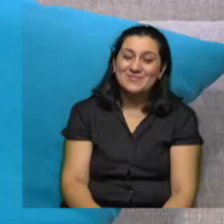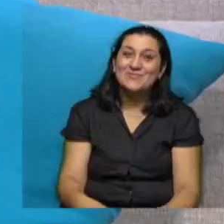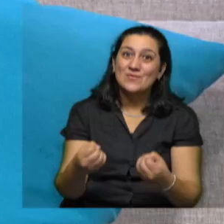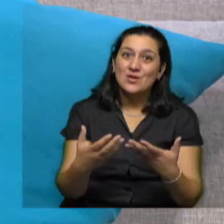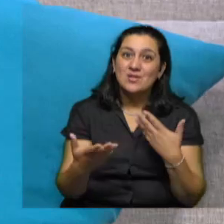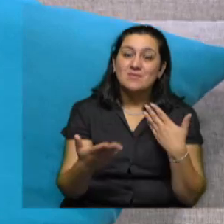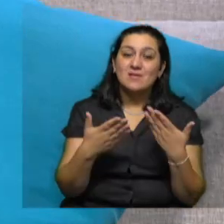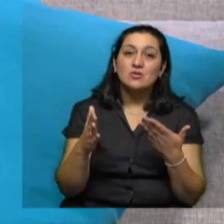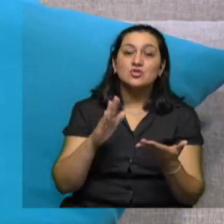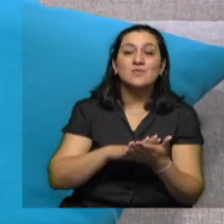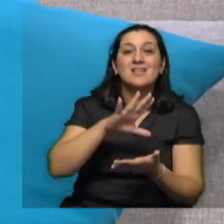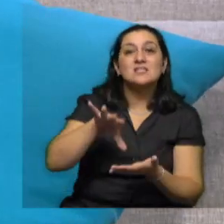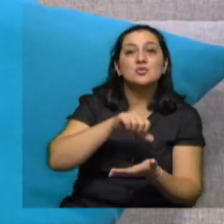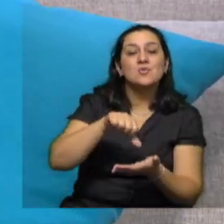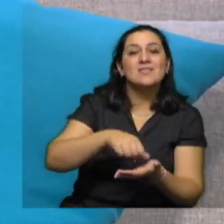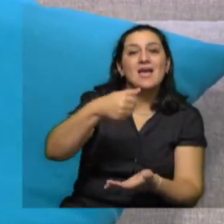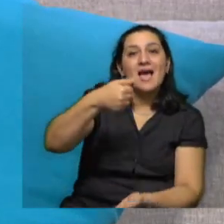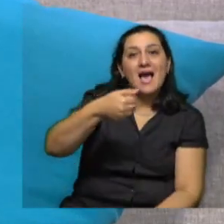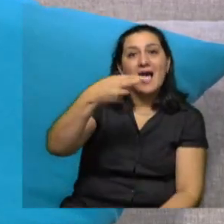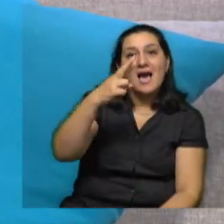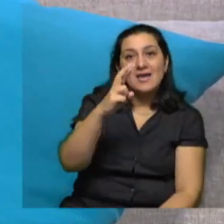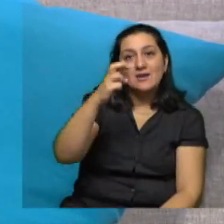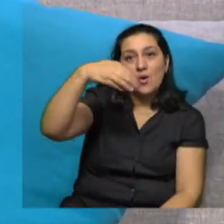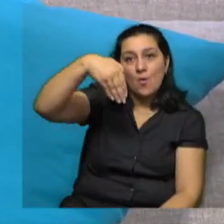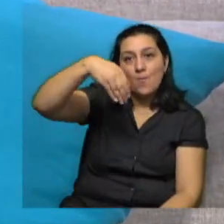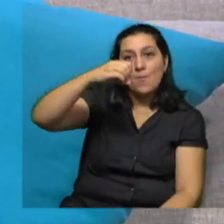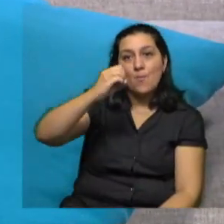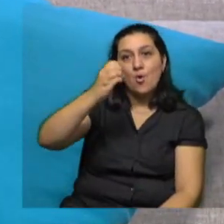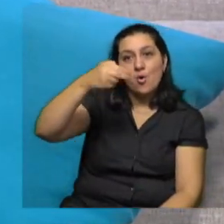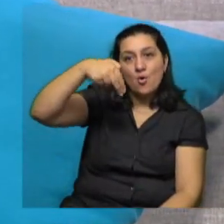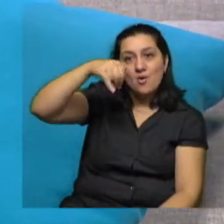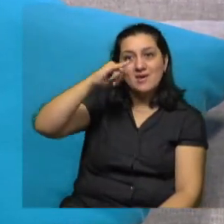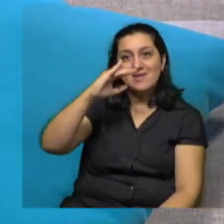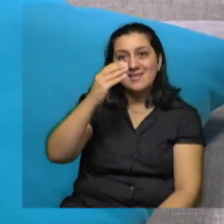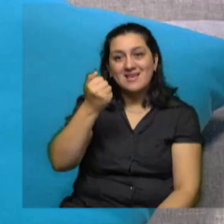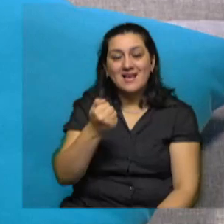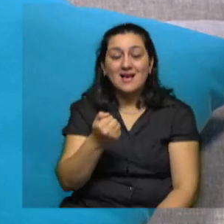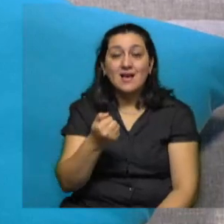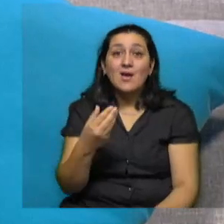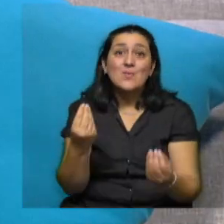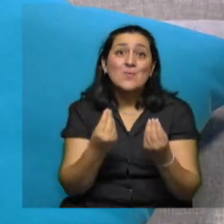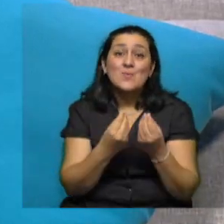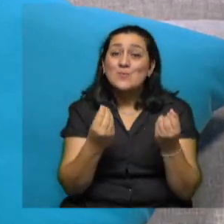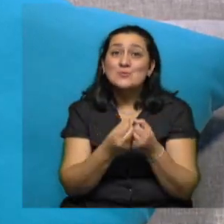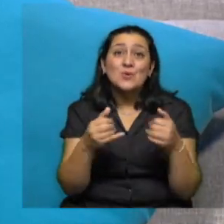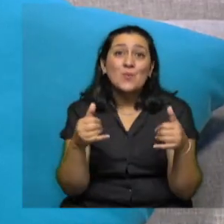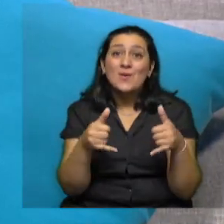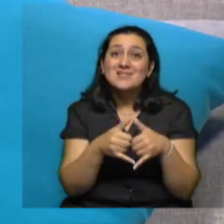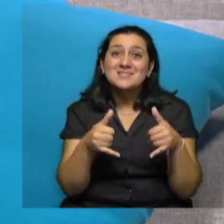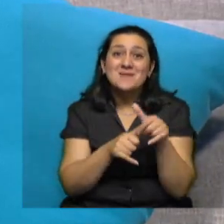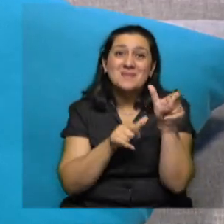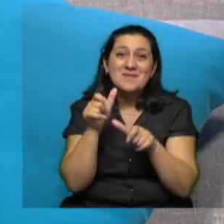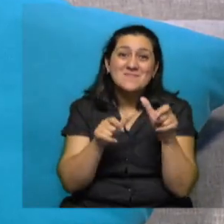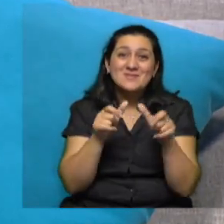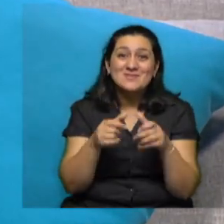de Ciudad Armónica y queremos decirte acá en pantalla que es una de las columnas que más ha convocado mensajes de nuestros televidentes. Estamos muy contentos